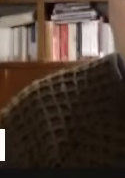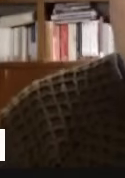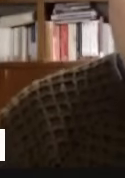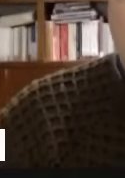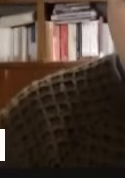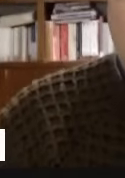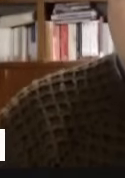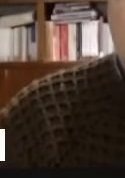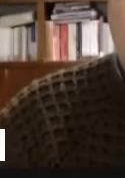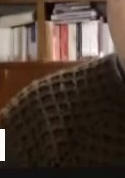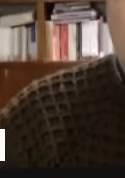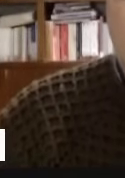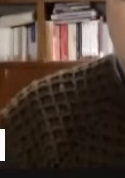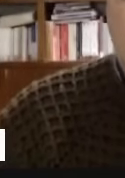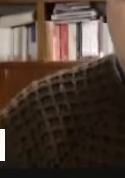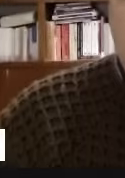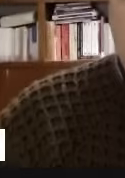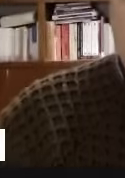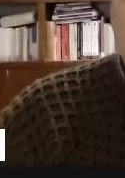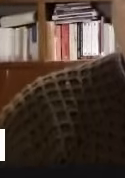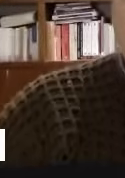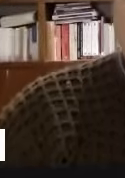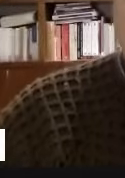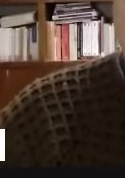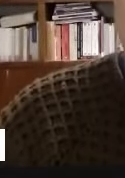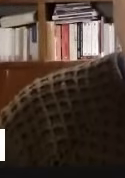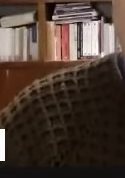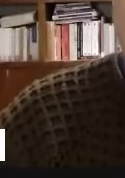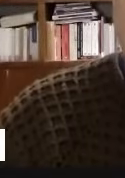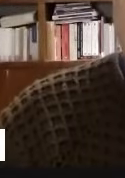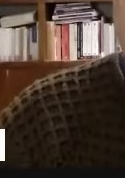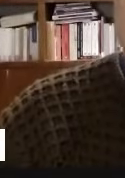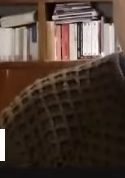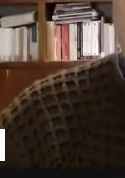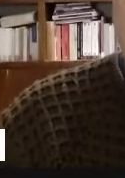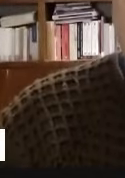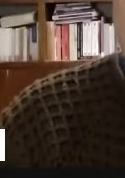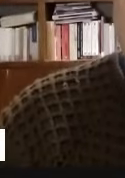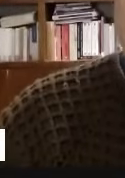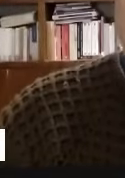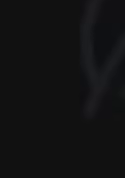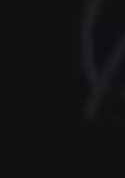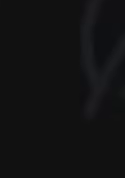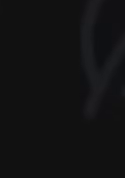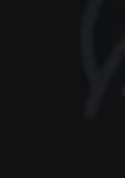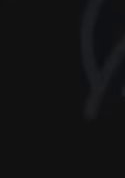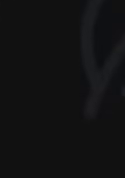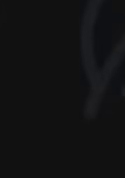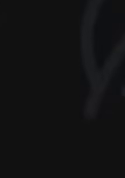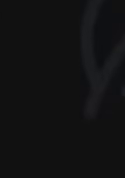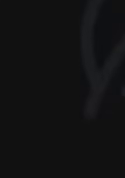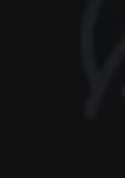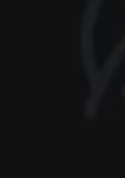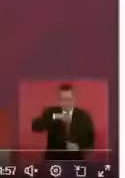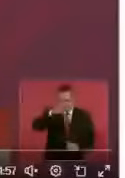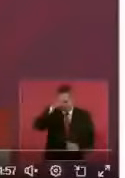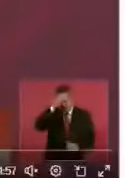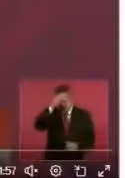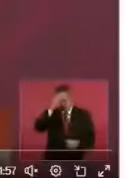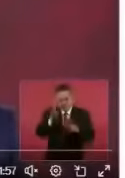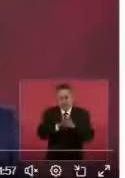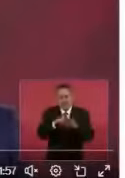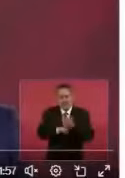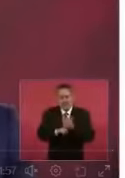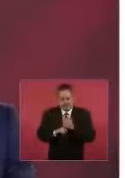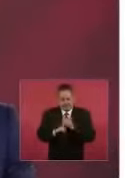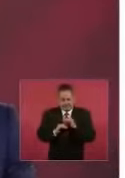Twitter a Vicente Fox. Presidente, que no se haga güey Vicente Fox. La realidad es de